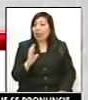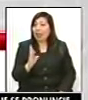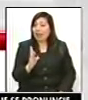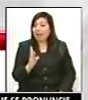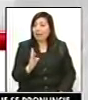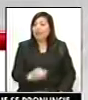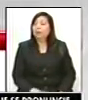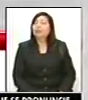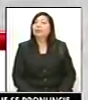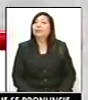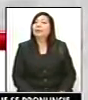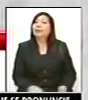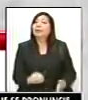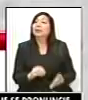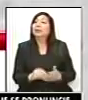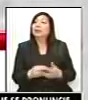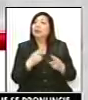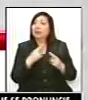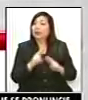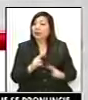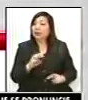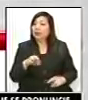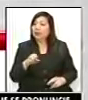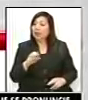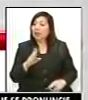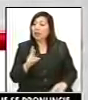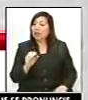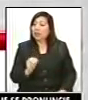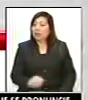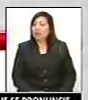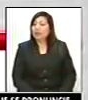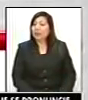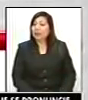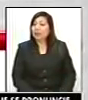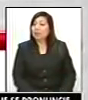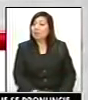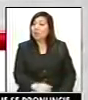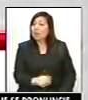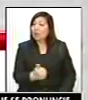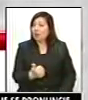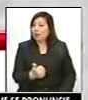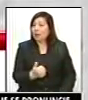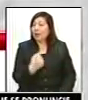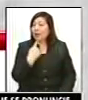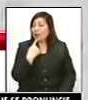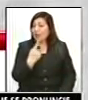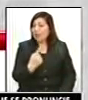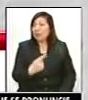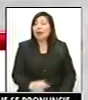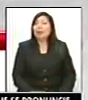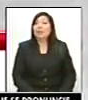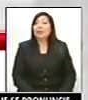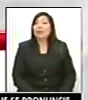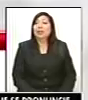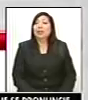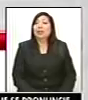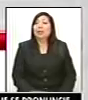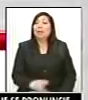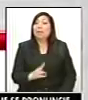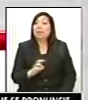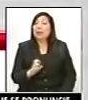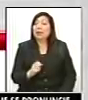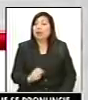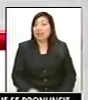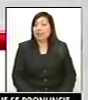las funciones establecidas en el ROF del Ministerio de Energía y Minas. De otro lado, el señor Jorge Alejandro León Ballén, con